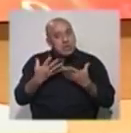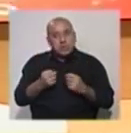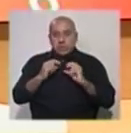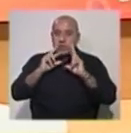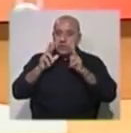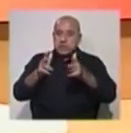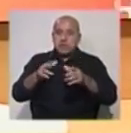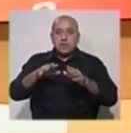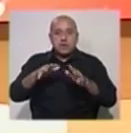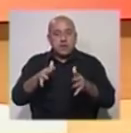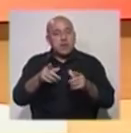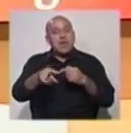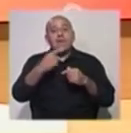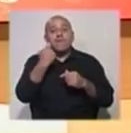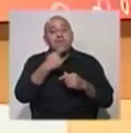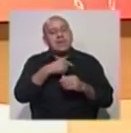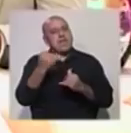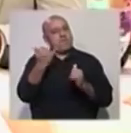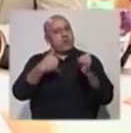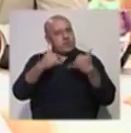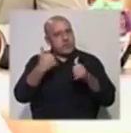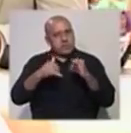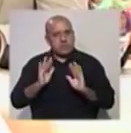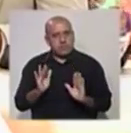que falta información a quienes señalan esto.